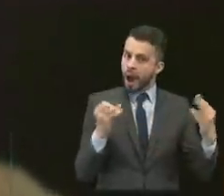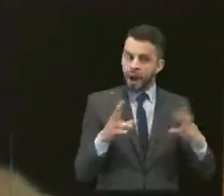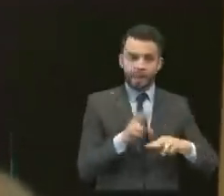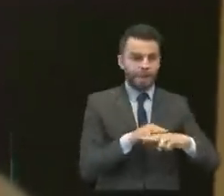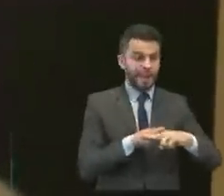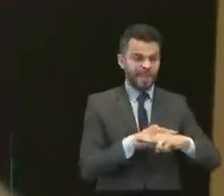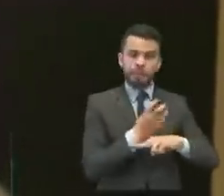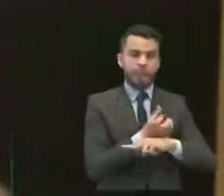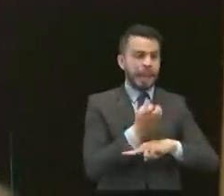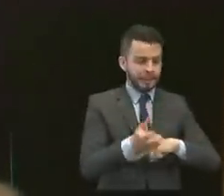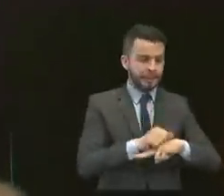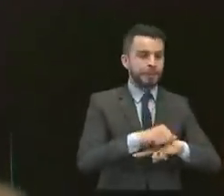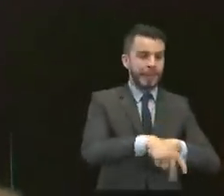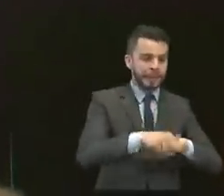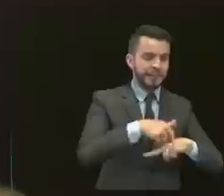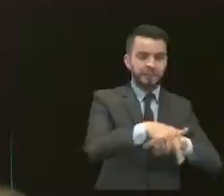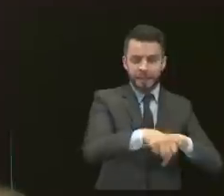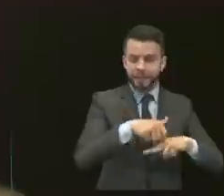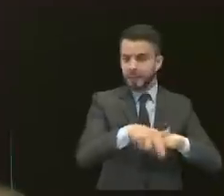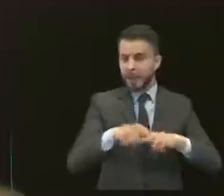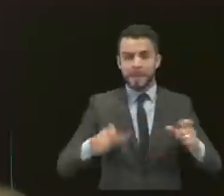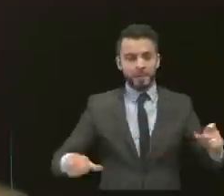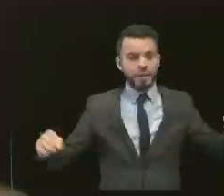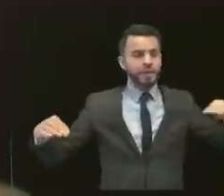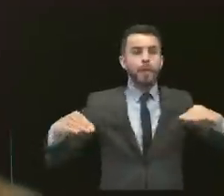suben, en interconexiones de viajes.